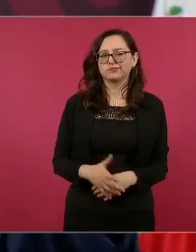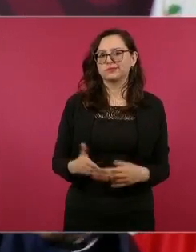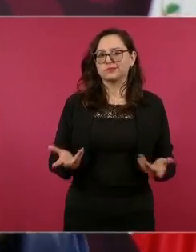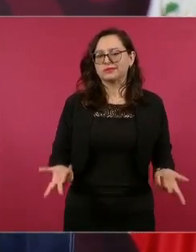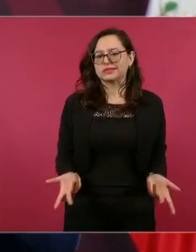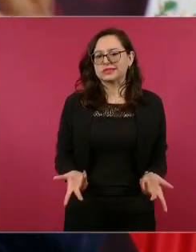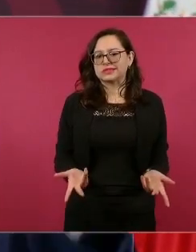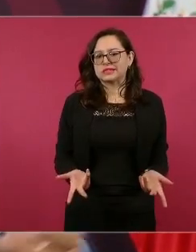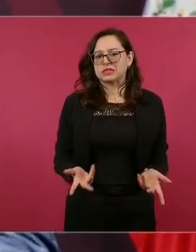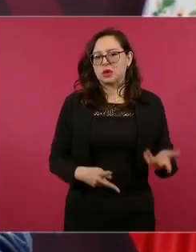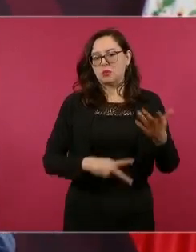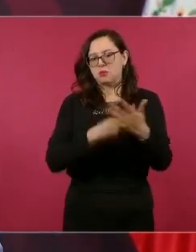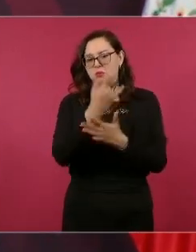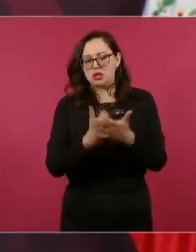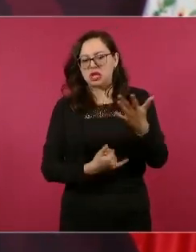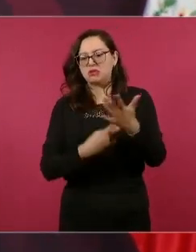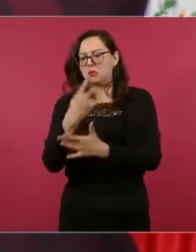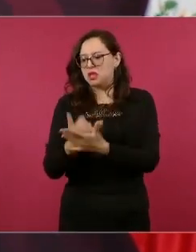dar a conocer proyectos,